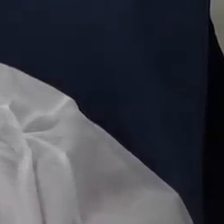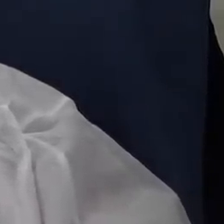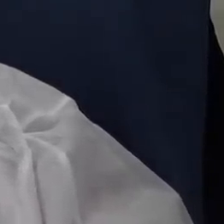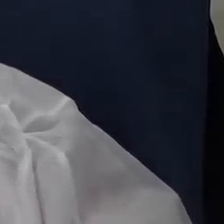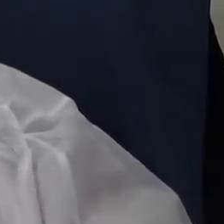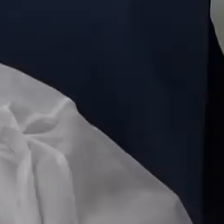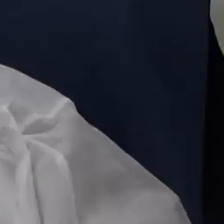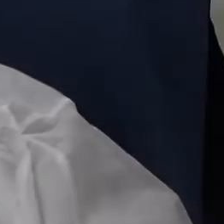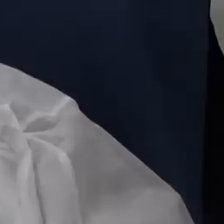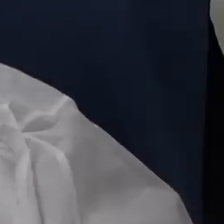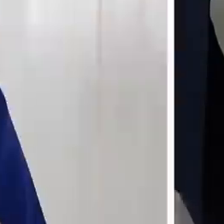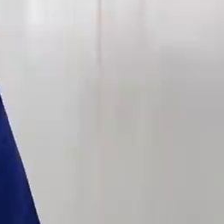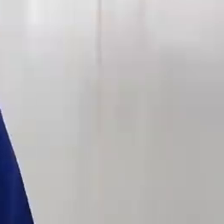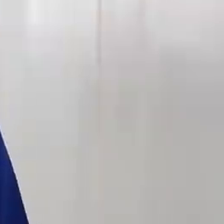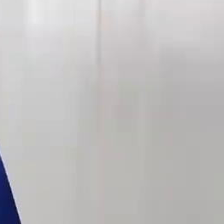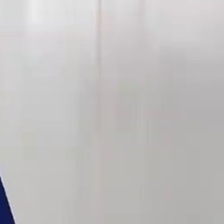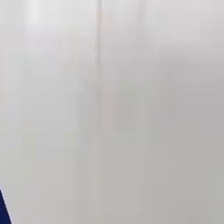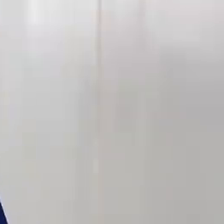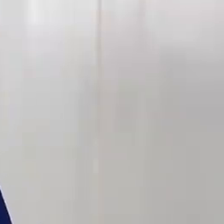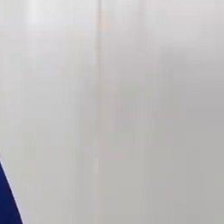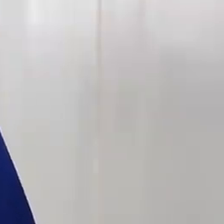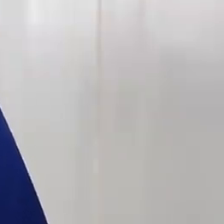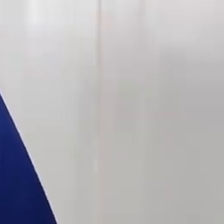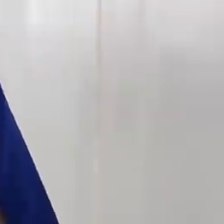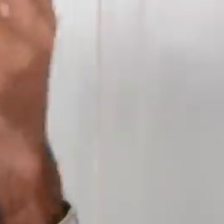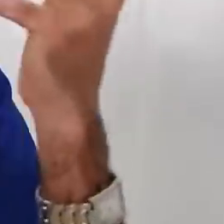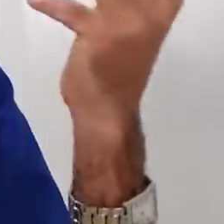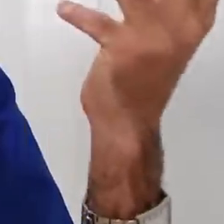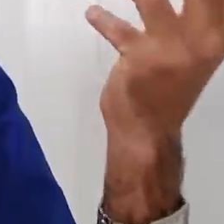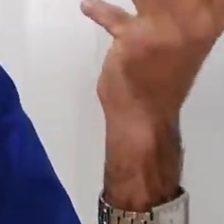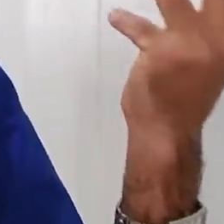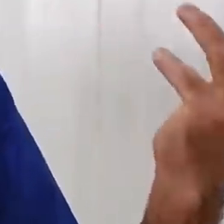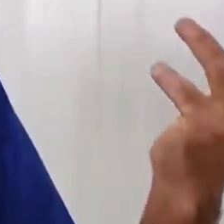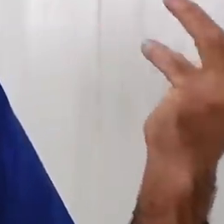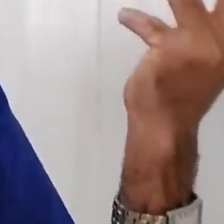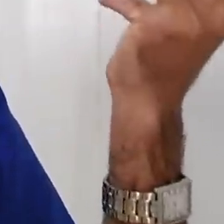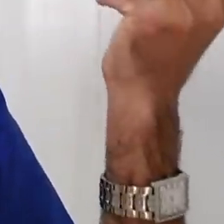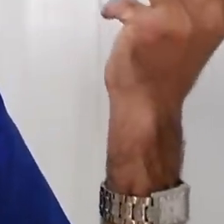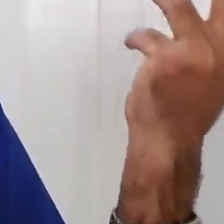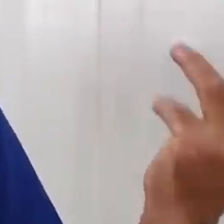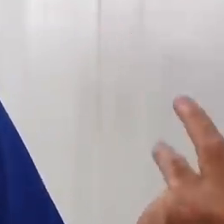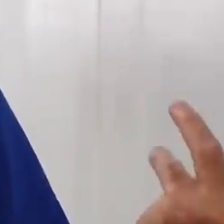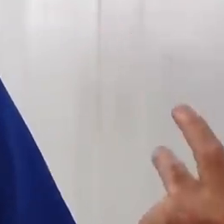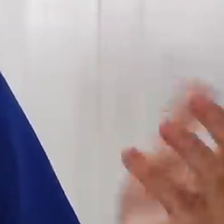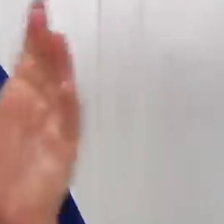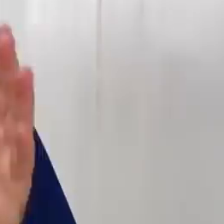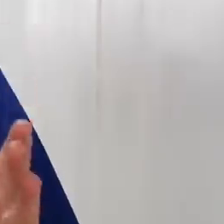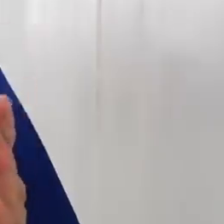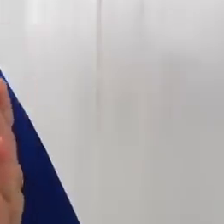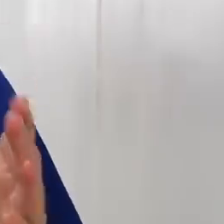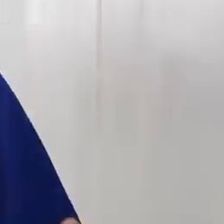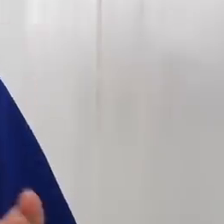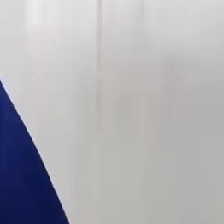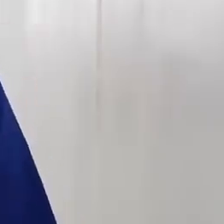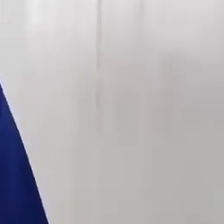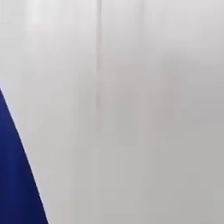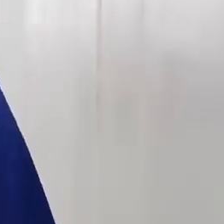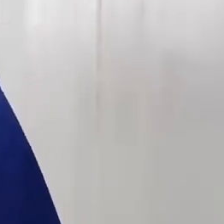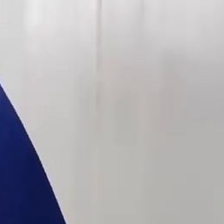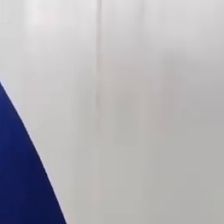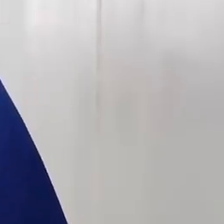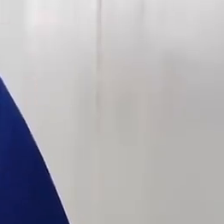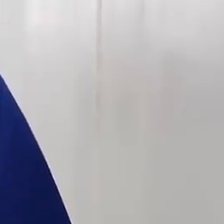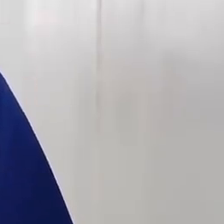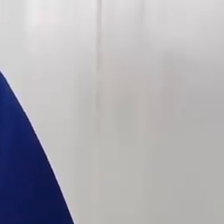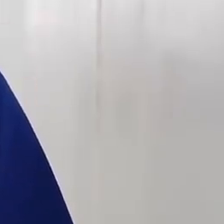tenemos que querer todos. La unidad de cuidado intensivo es el extremo final de la gravedad, al cual podemos llegar